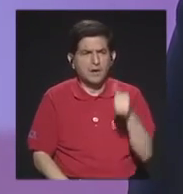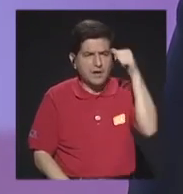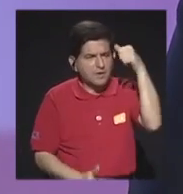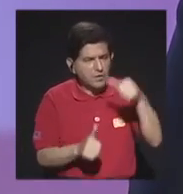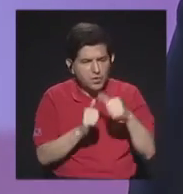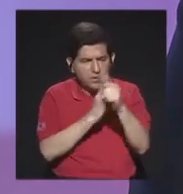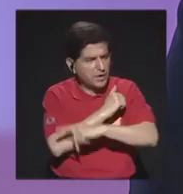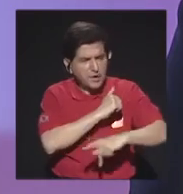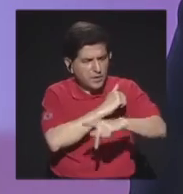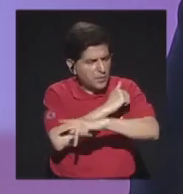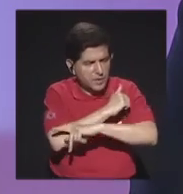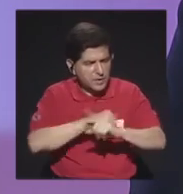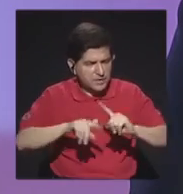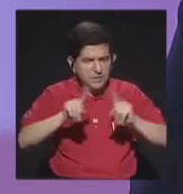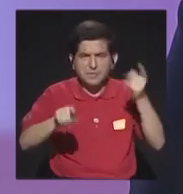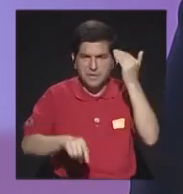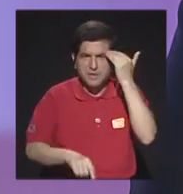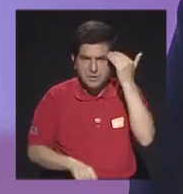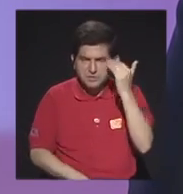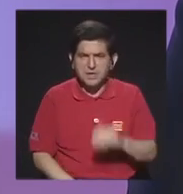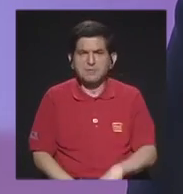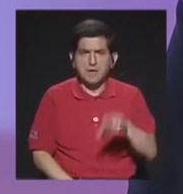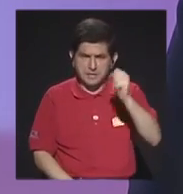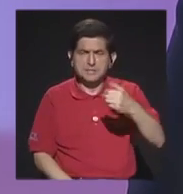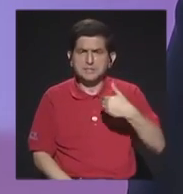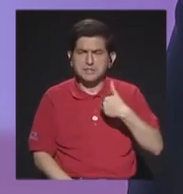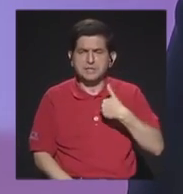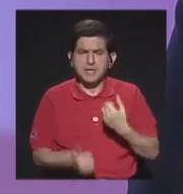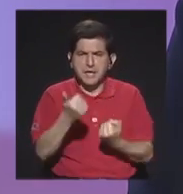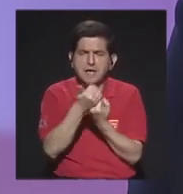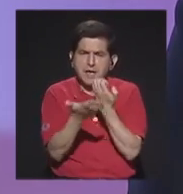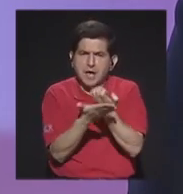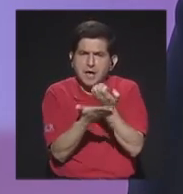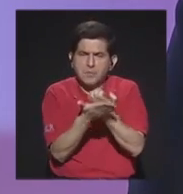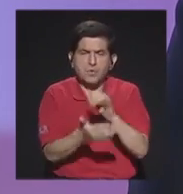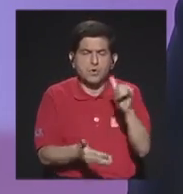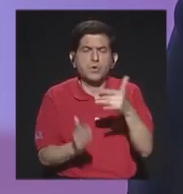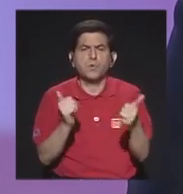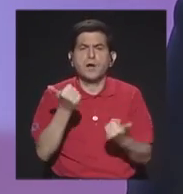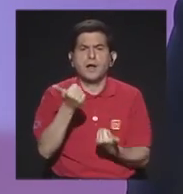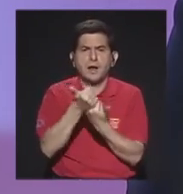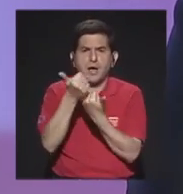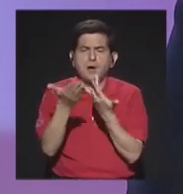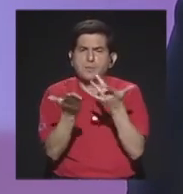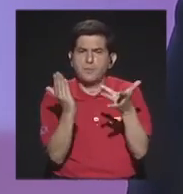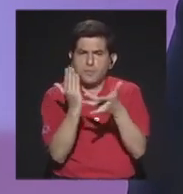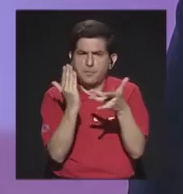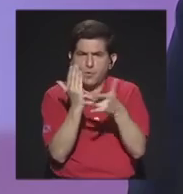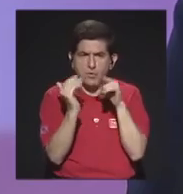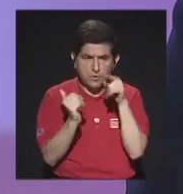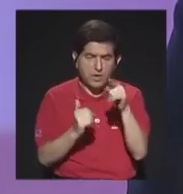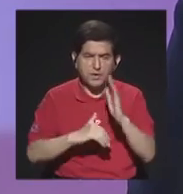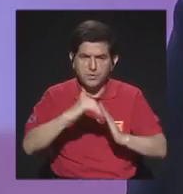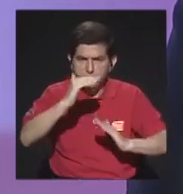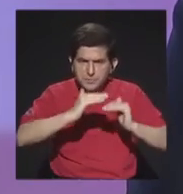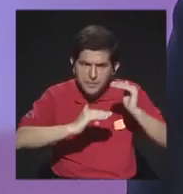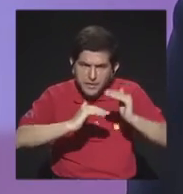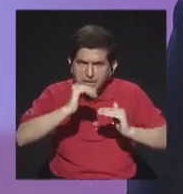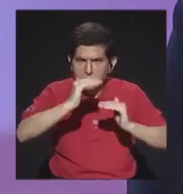país, pero sí nos enteramos de que había un recurso. Igual el apoyo técnico fue por parte de ellos en la